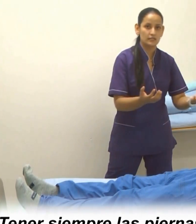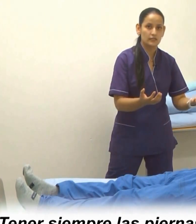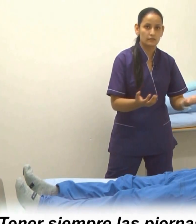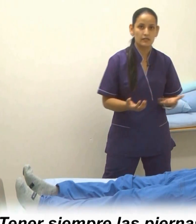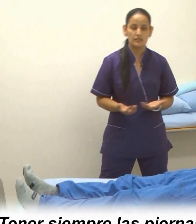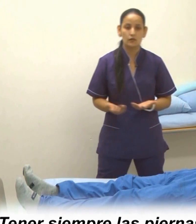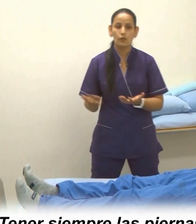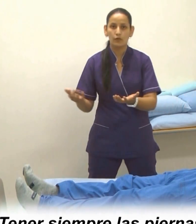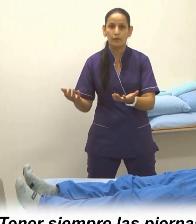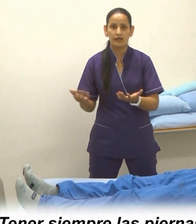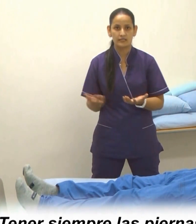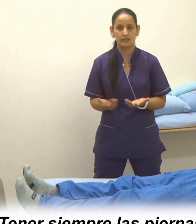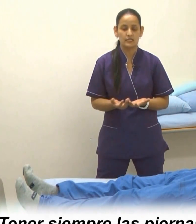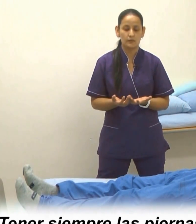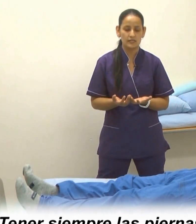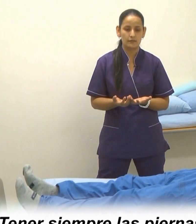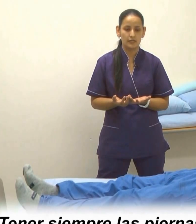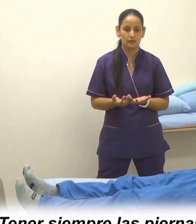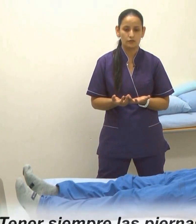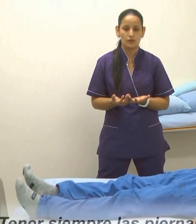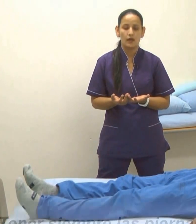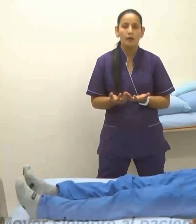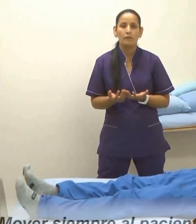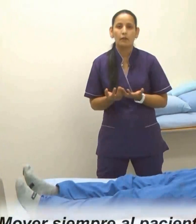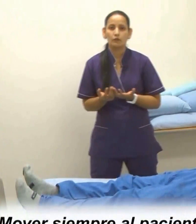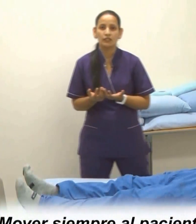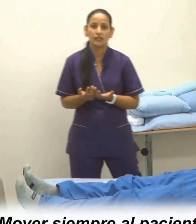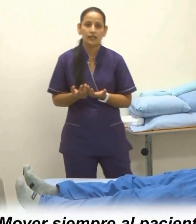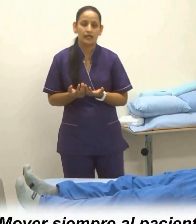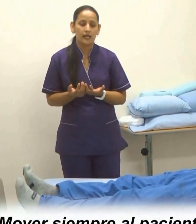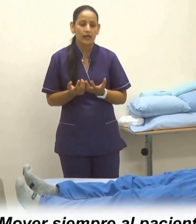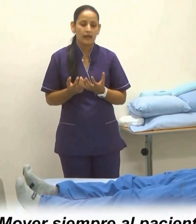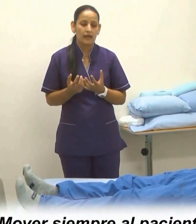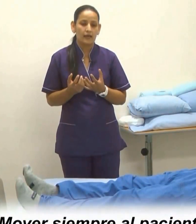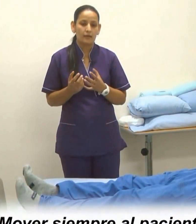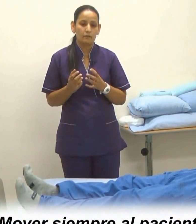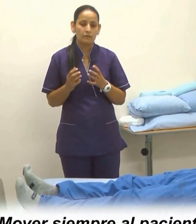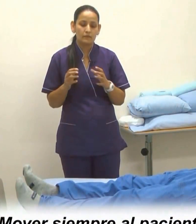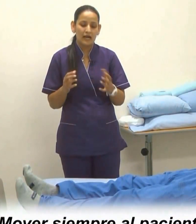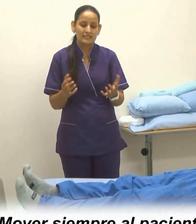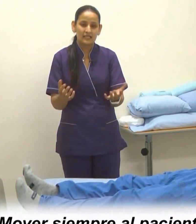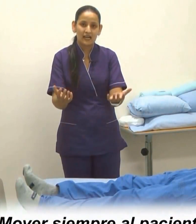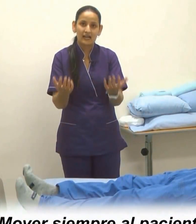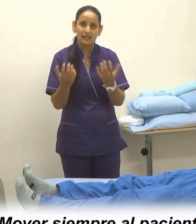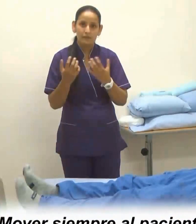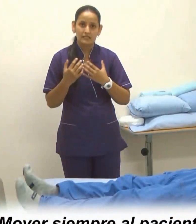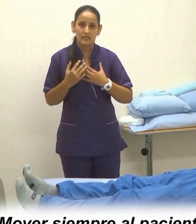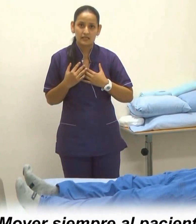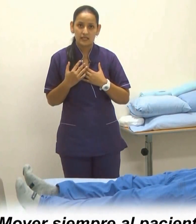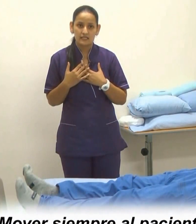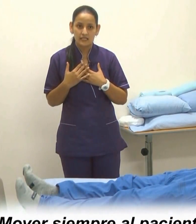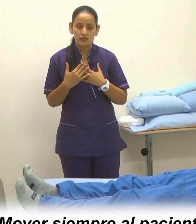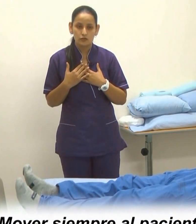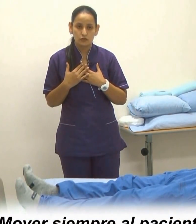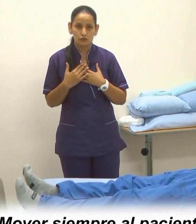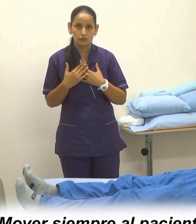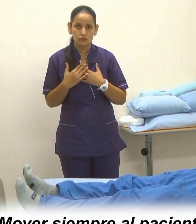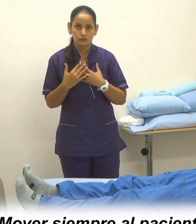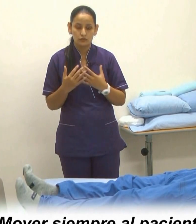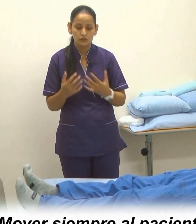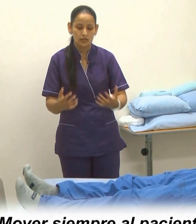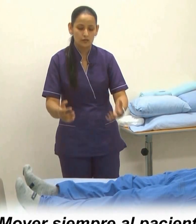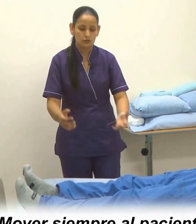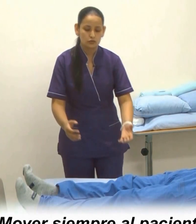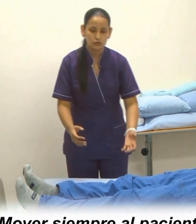voy a sentir más seguro para hacer desplazamientos. Vamos a tener, acercar el paciente hacia